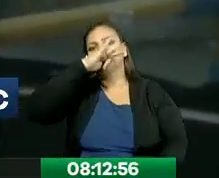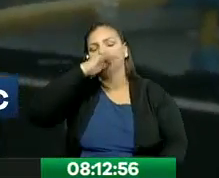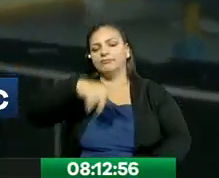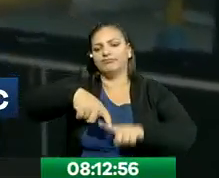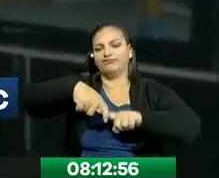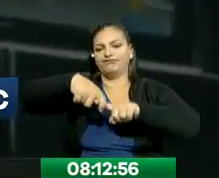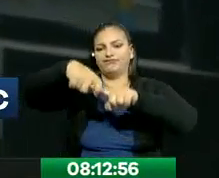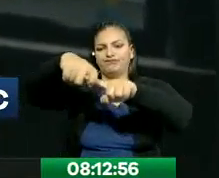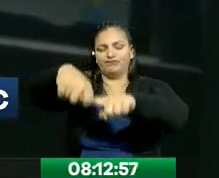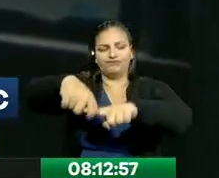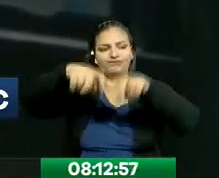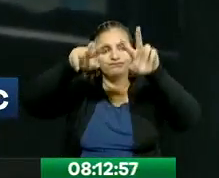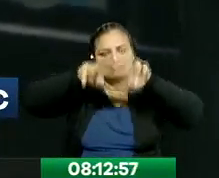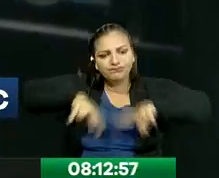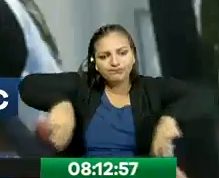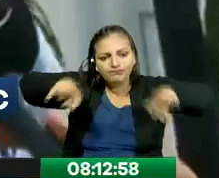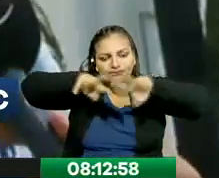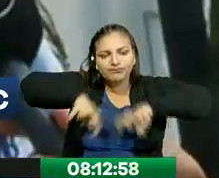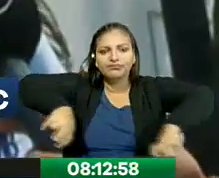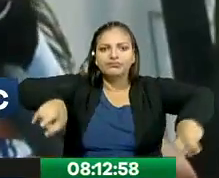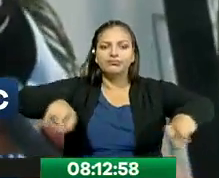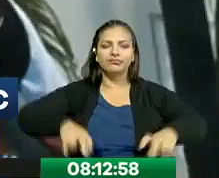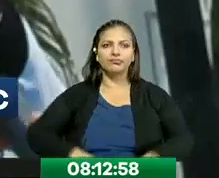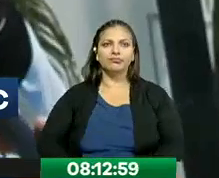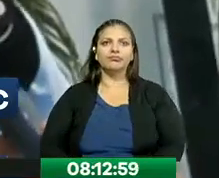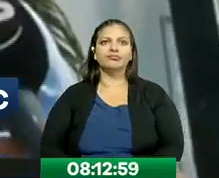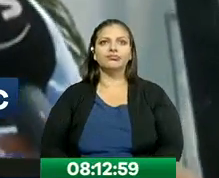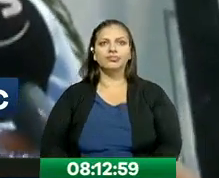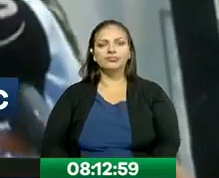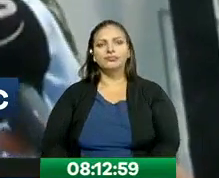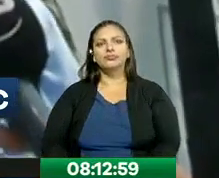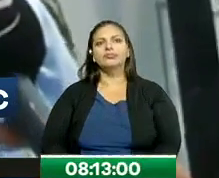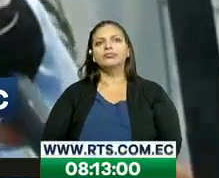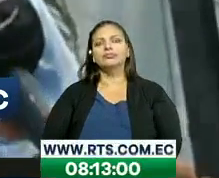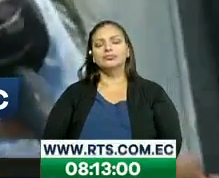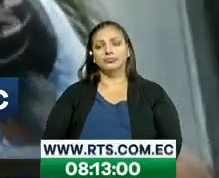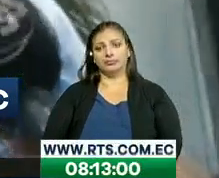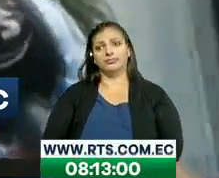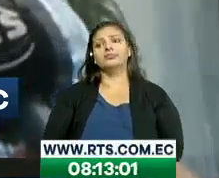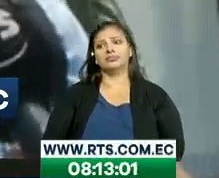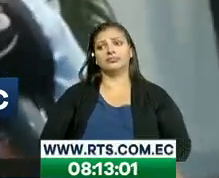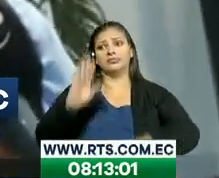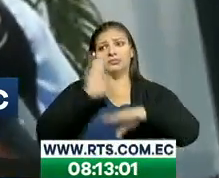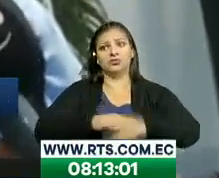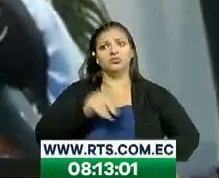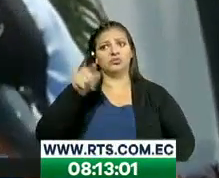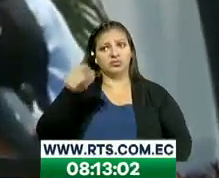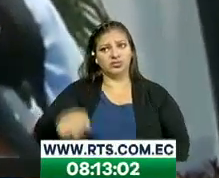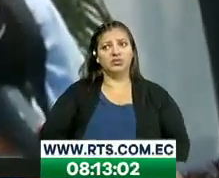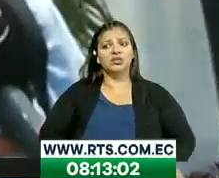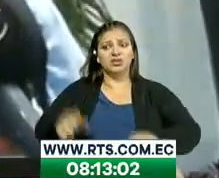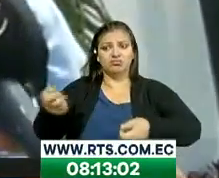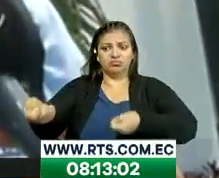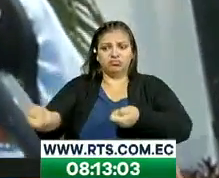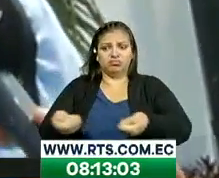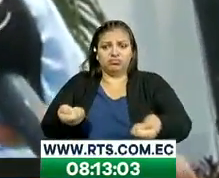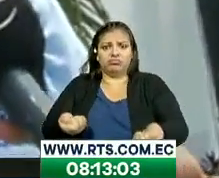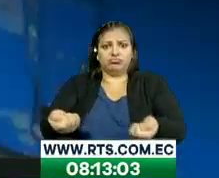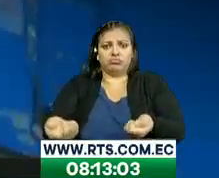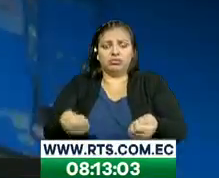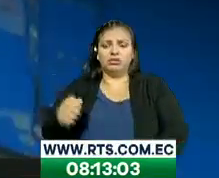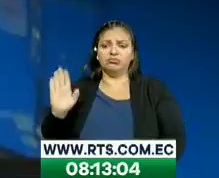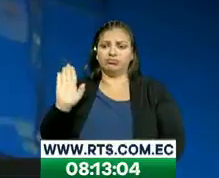pericias respectivas si es lo que pasó que quería ganar el búsqueda del carro que venía por acá la